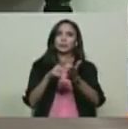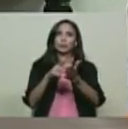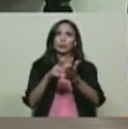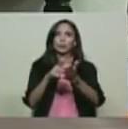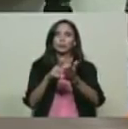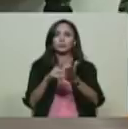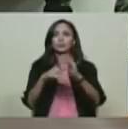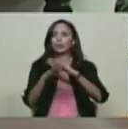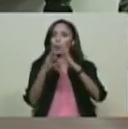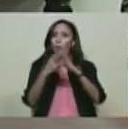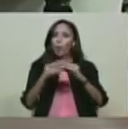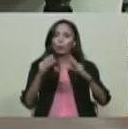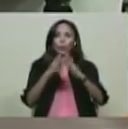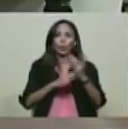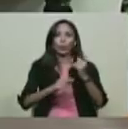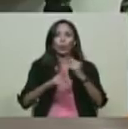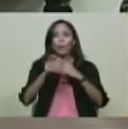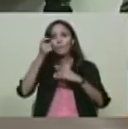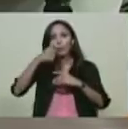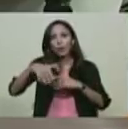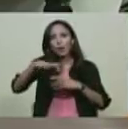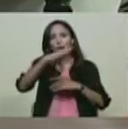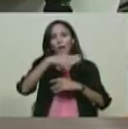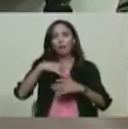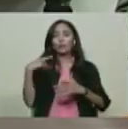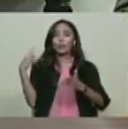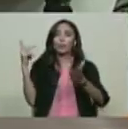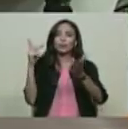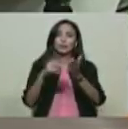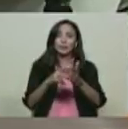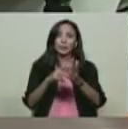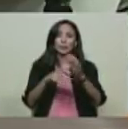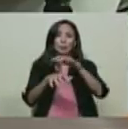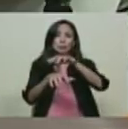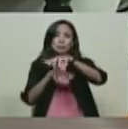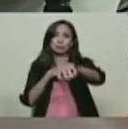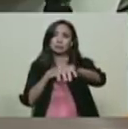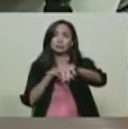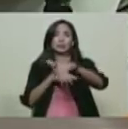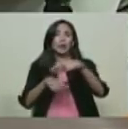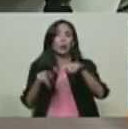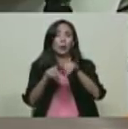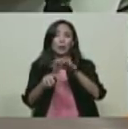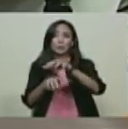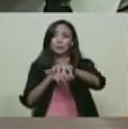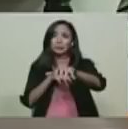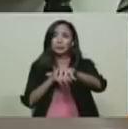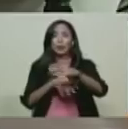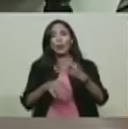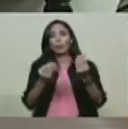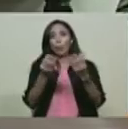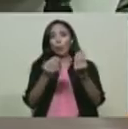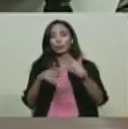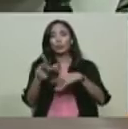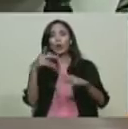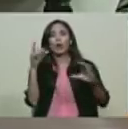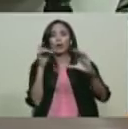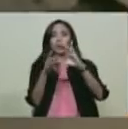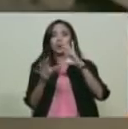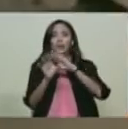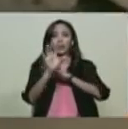en la riqueza del país. Y debe ser de participación en la conducción del país, que es el carné de la